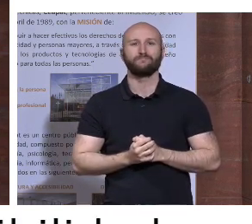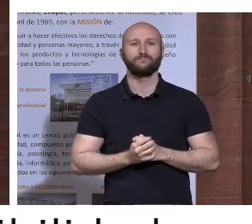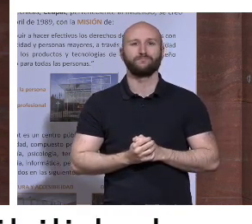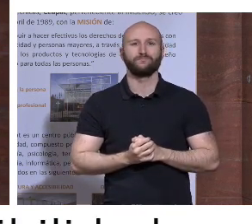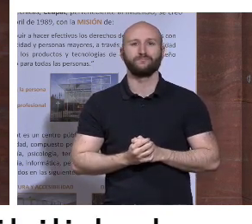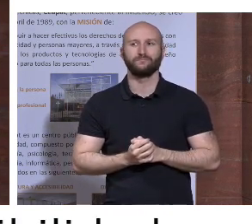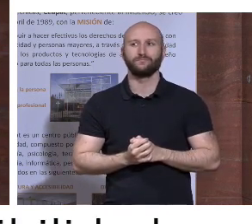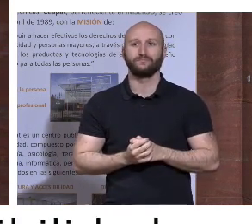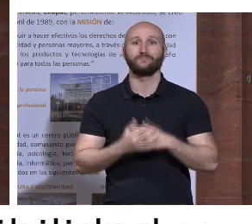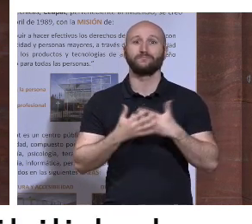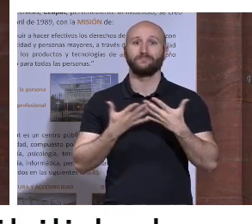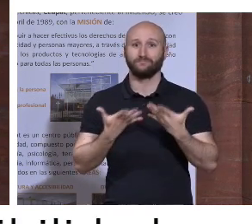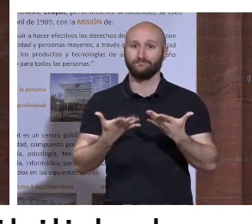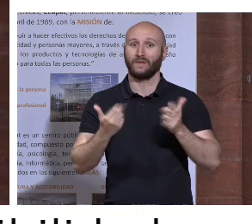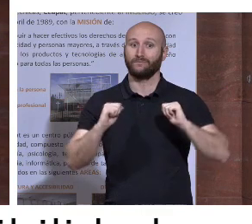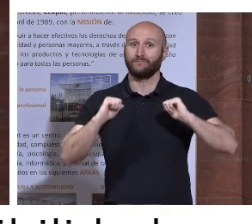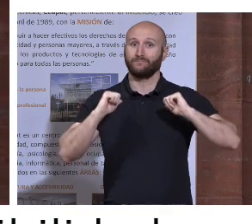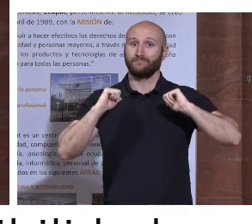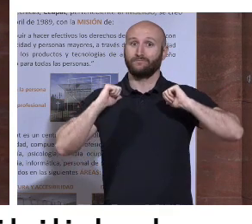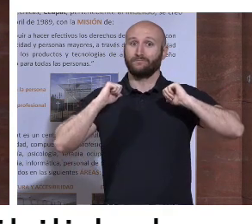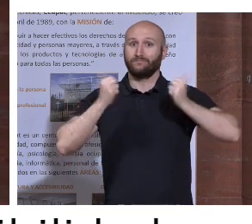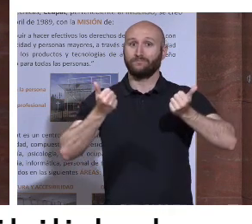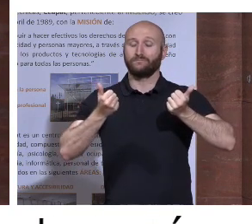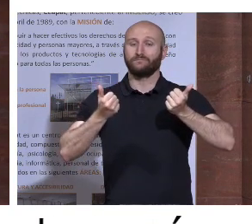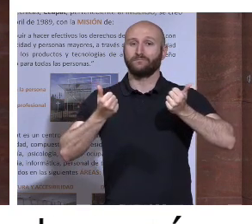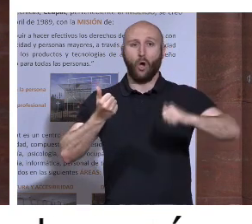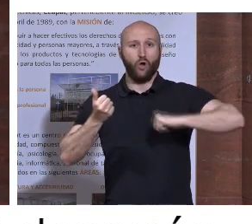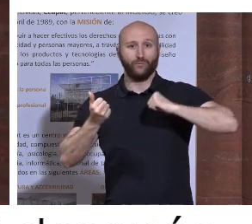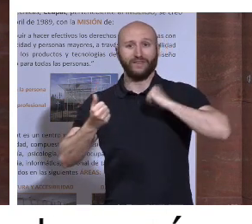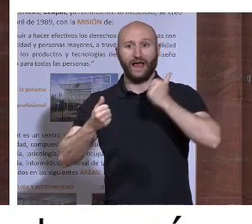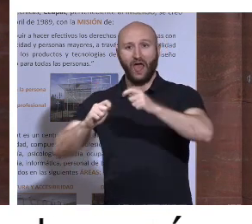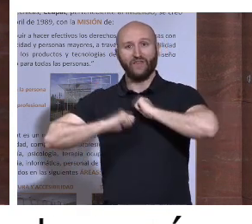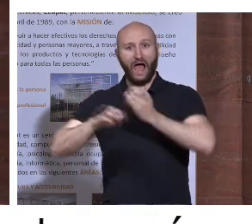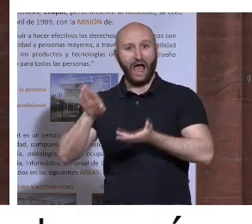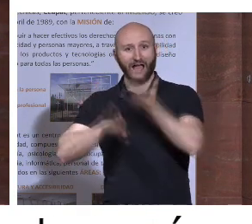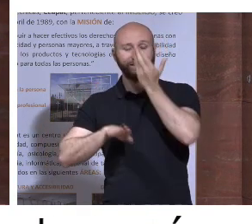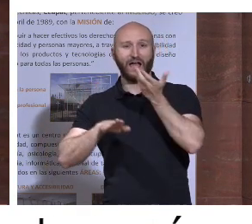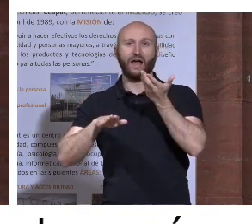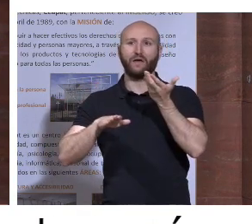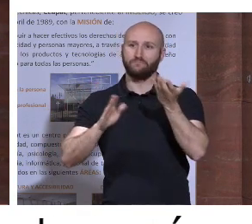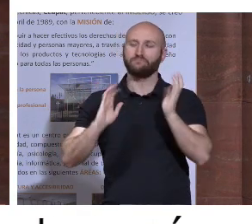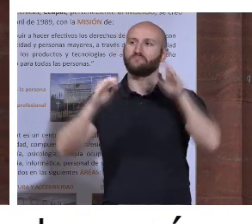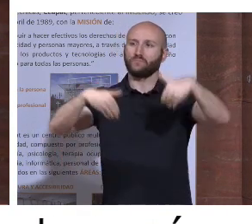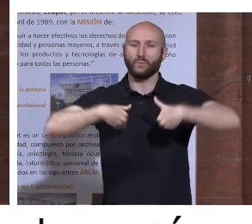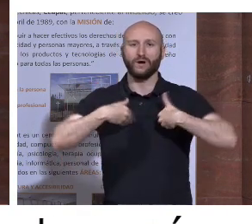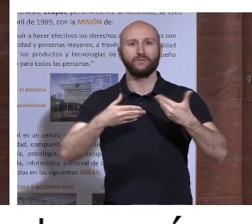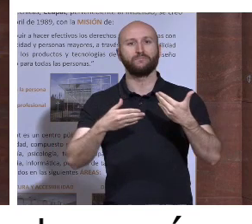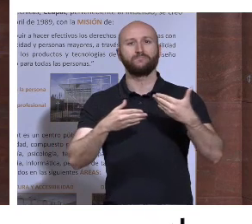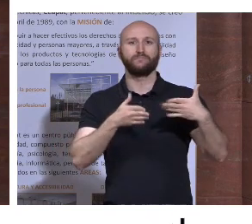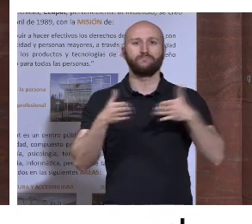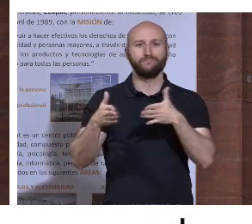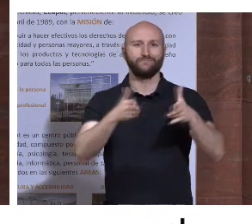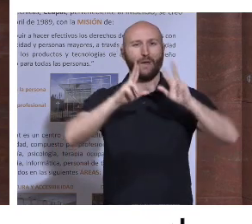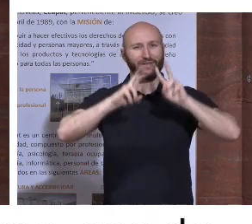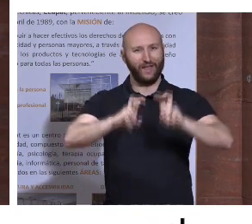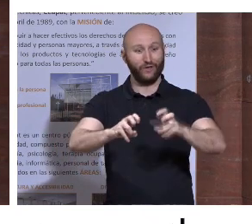Cuando empecé, después de salir del hospital, a recobrar una senda como investigador, en la